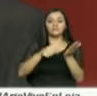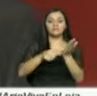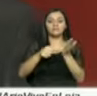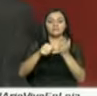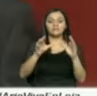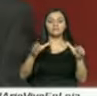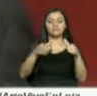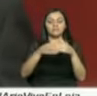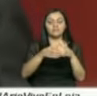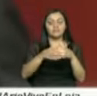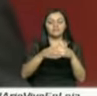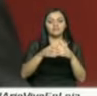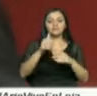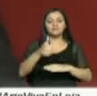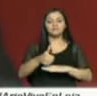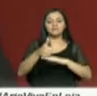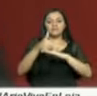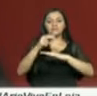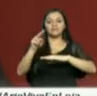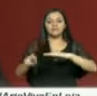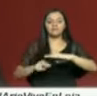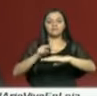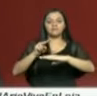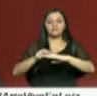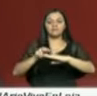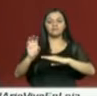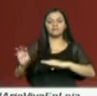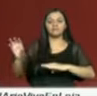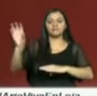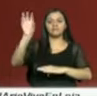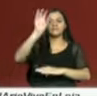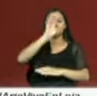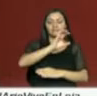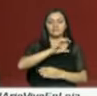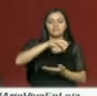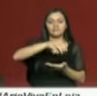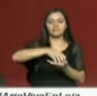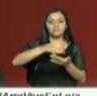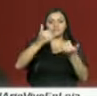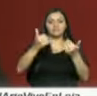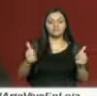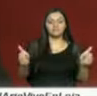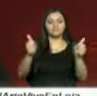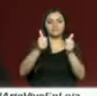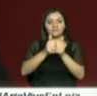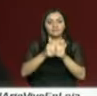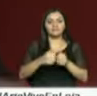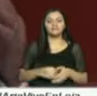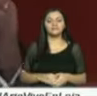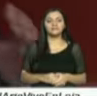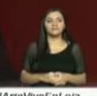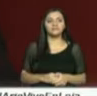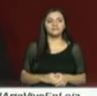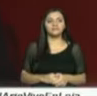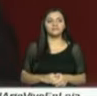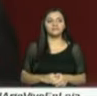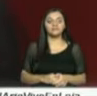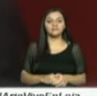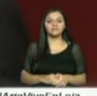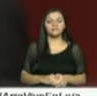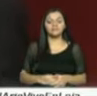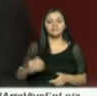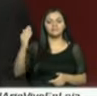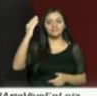ministras, autoridades nacionales, provinciales y cantonales que nos acompañan. José Bolívar